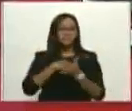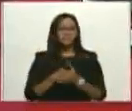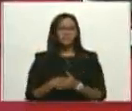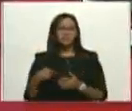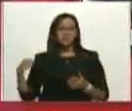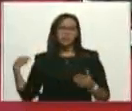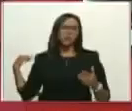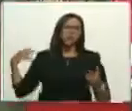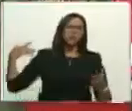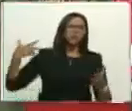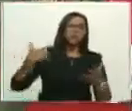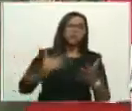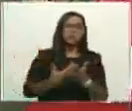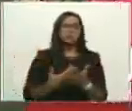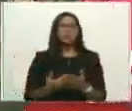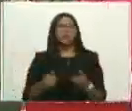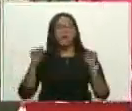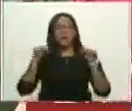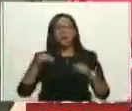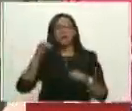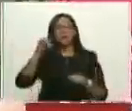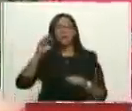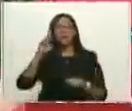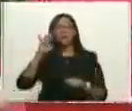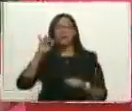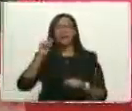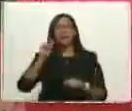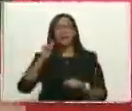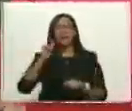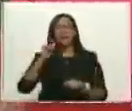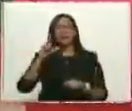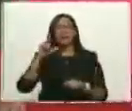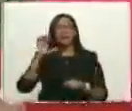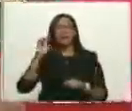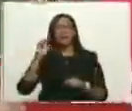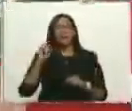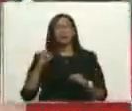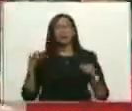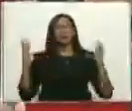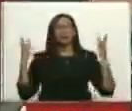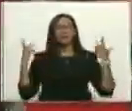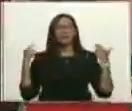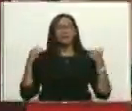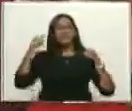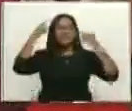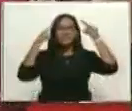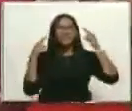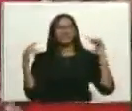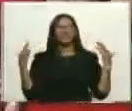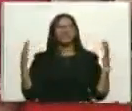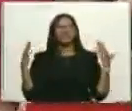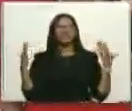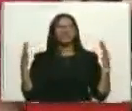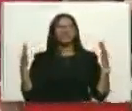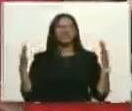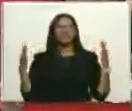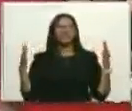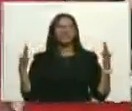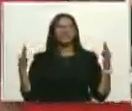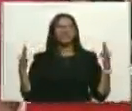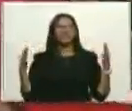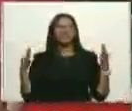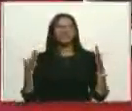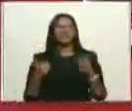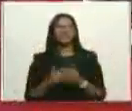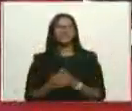Aquí está María León, querida camarada. La leona María, la leona de Chávez, compañera. Está